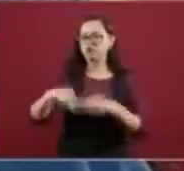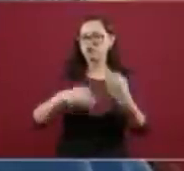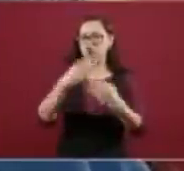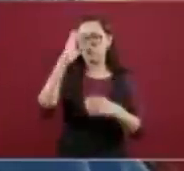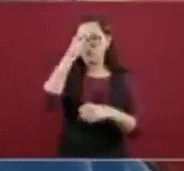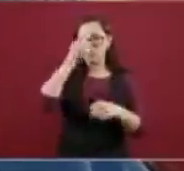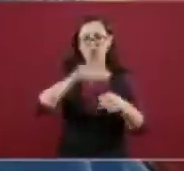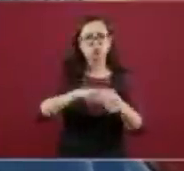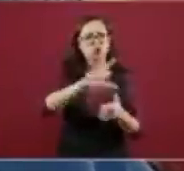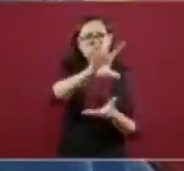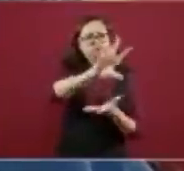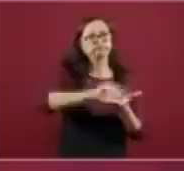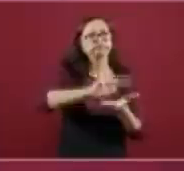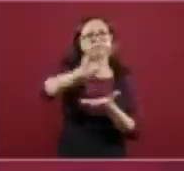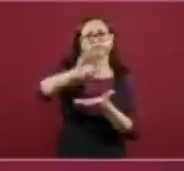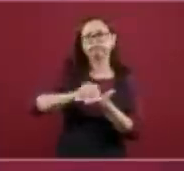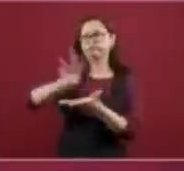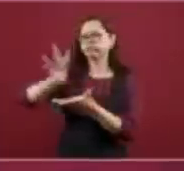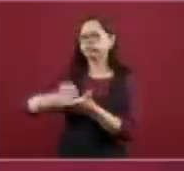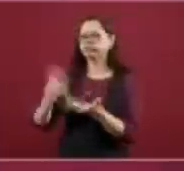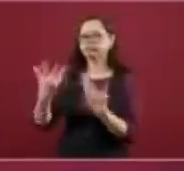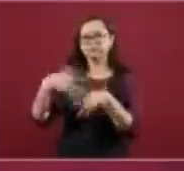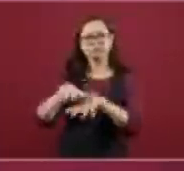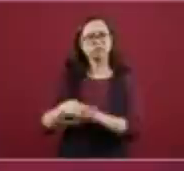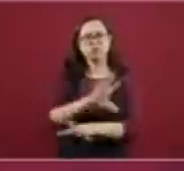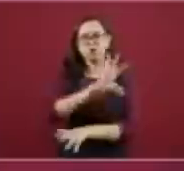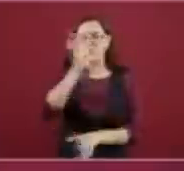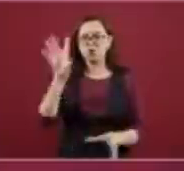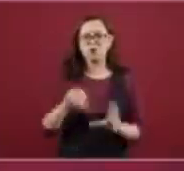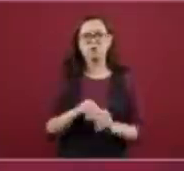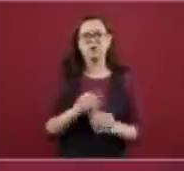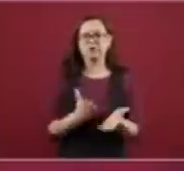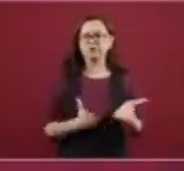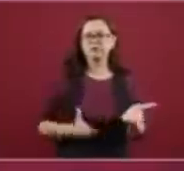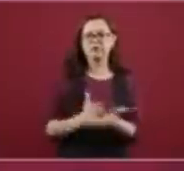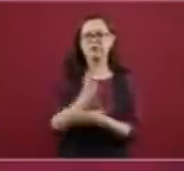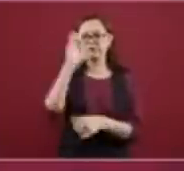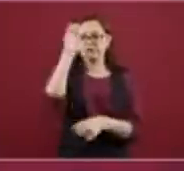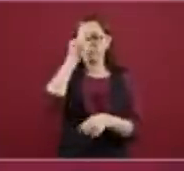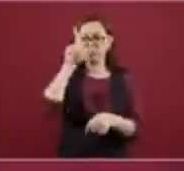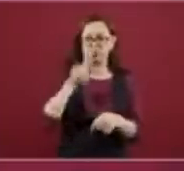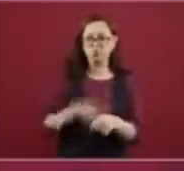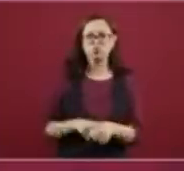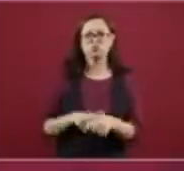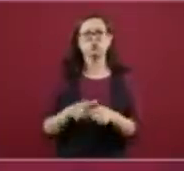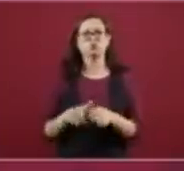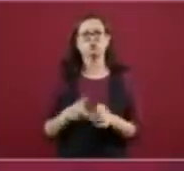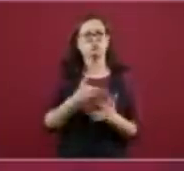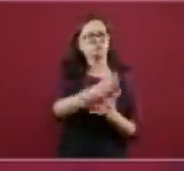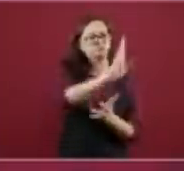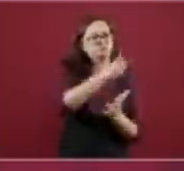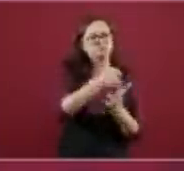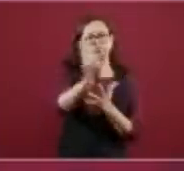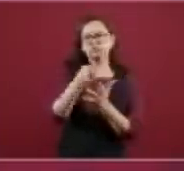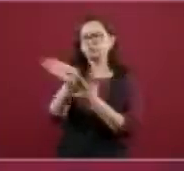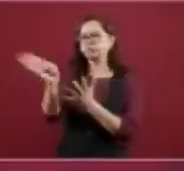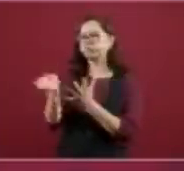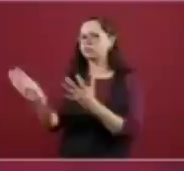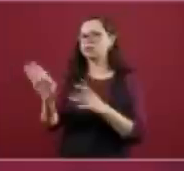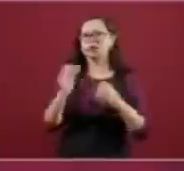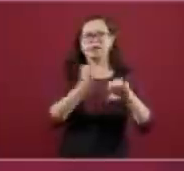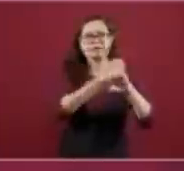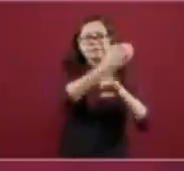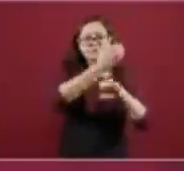Todo lo que tiene que ver con el acceso, con los circuitos culturales a tierra en los distintos estados del país, con